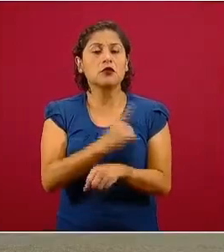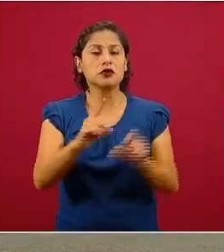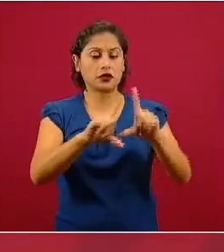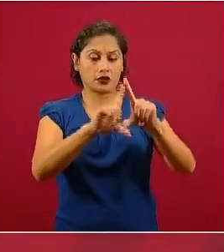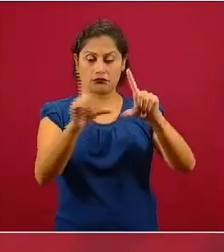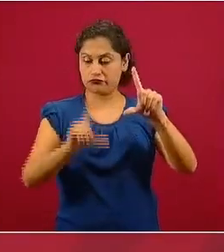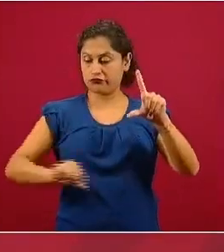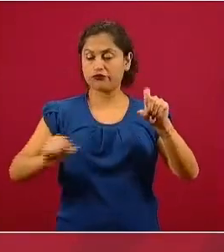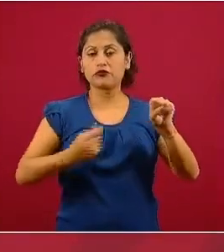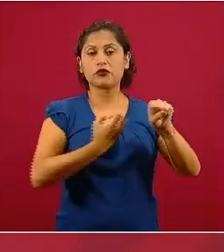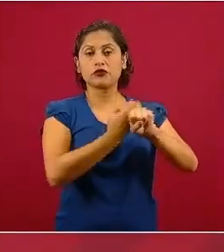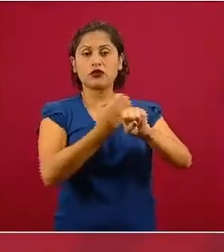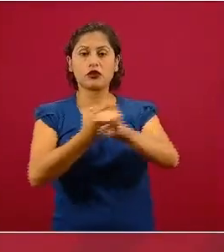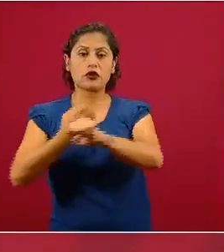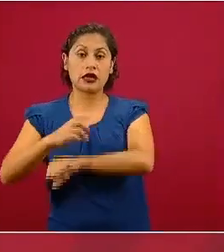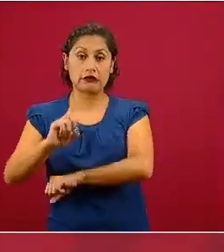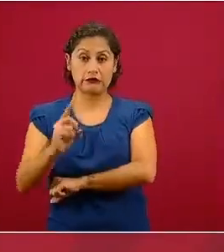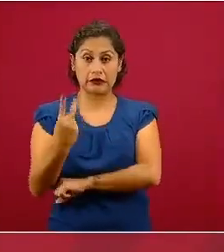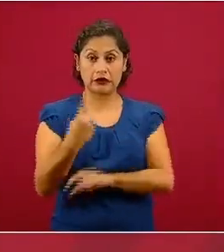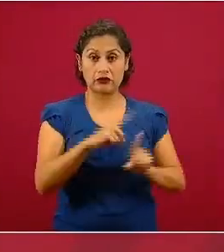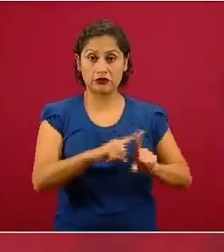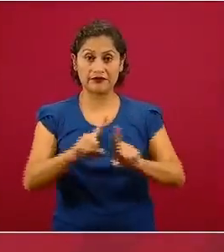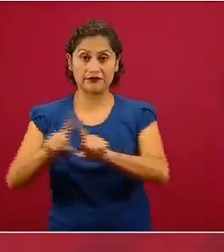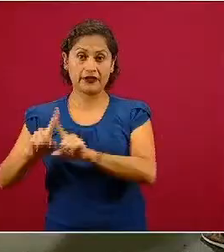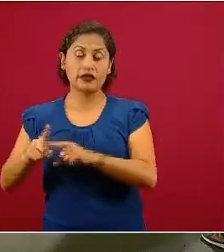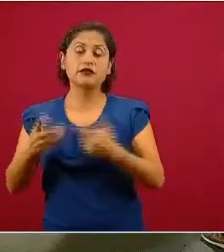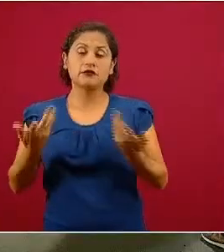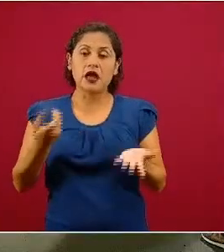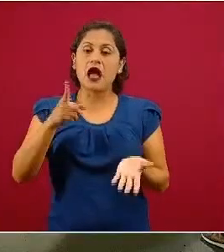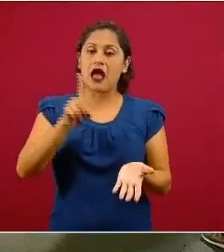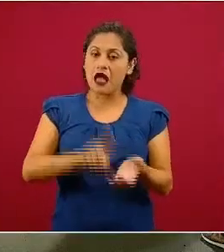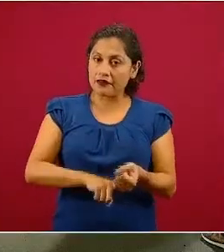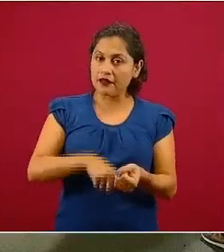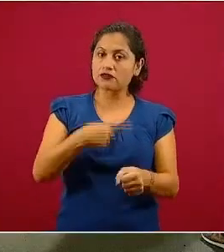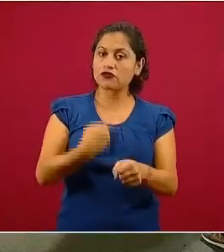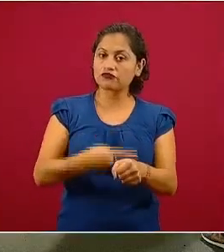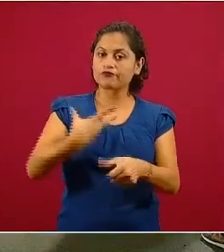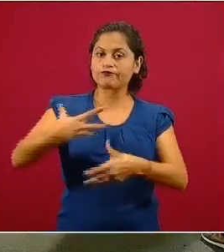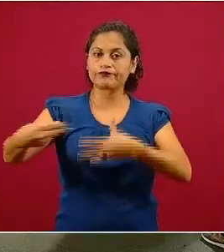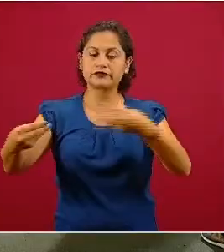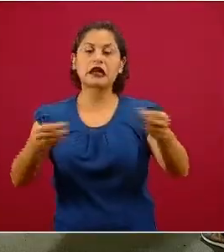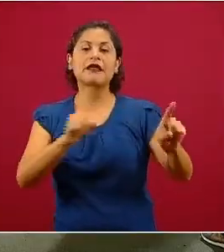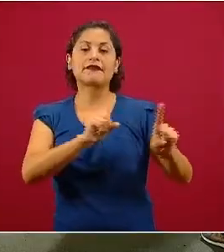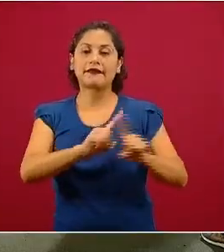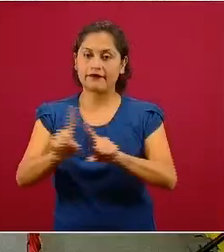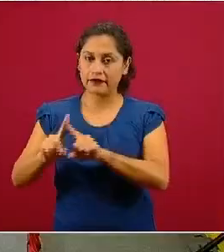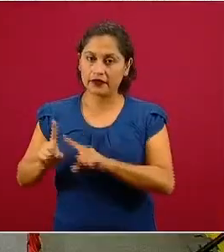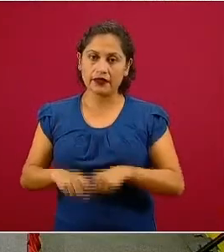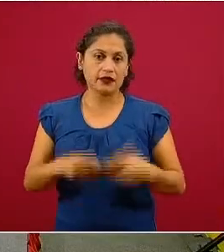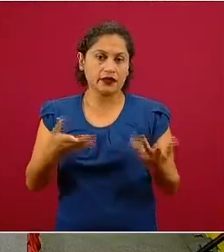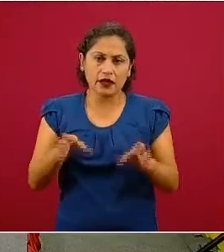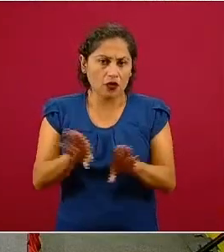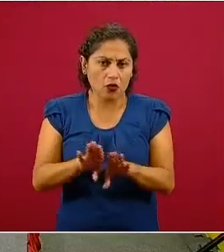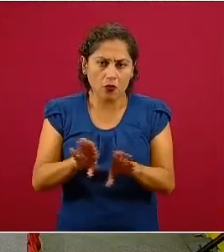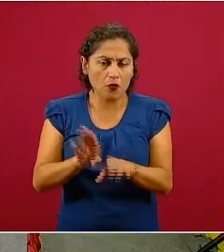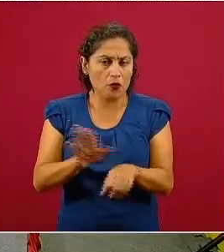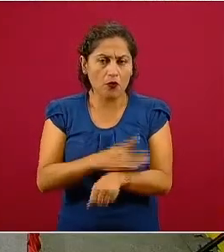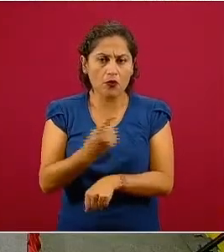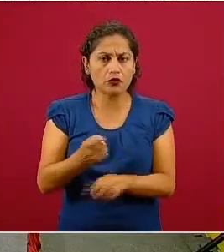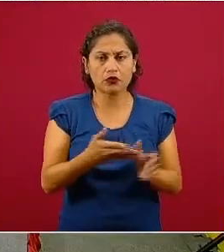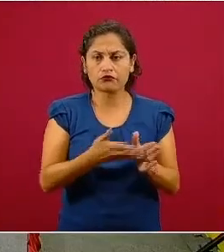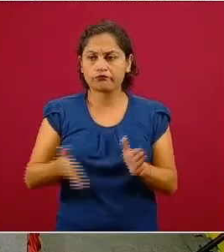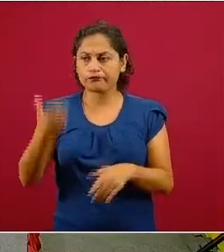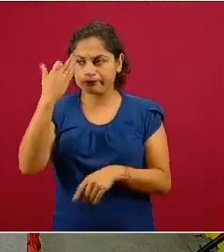entidades federativas, la epidemia se comporta de una manera diferente en tiempos, en intensidades y en